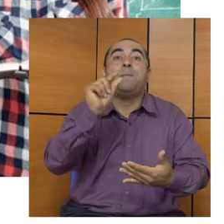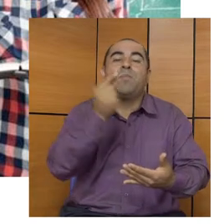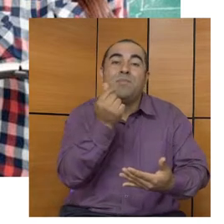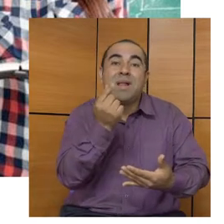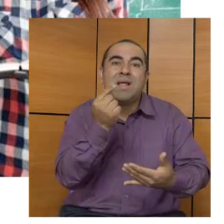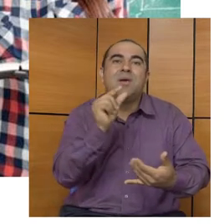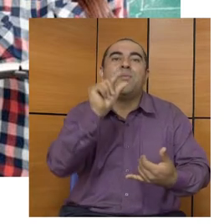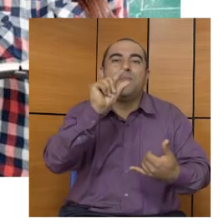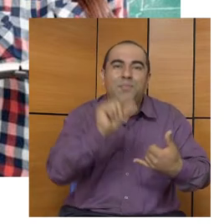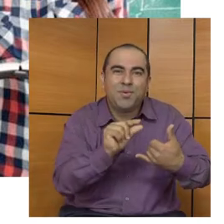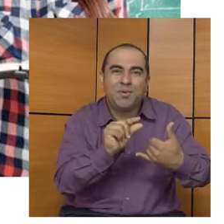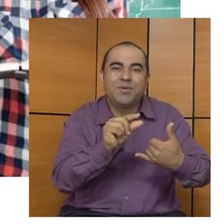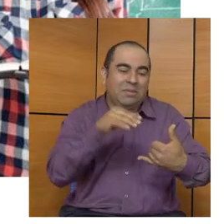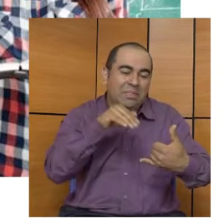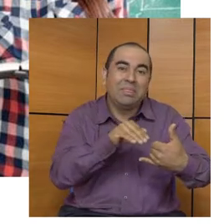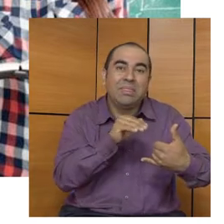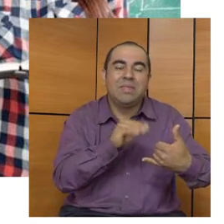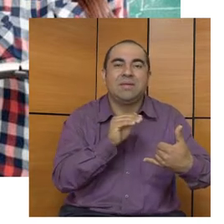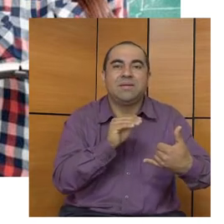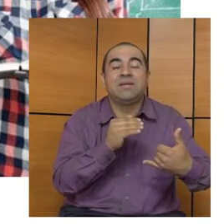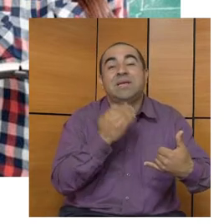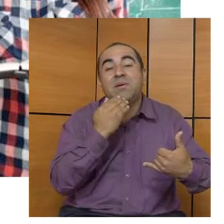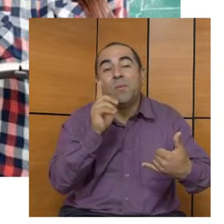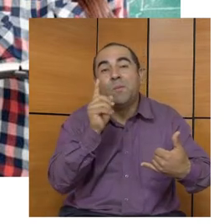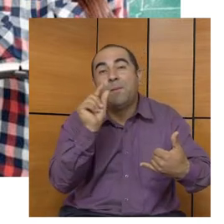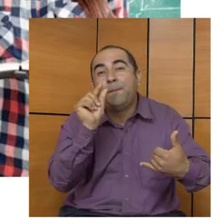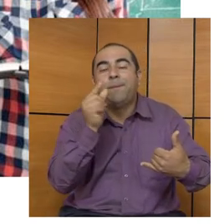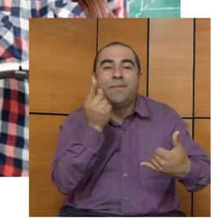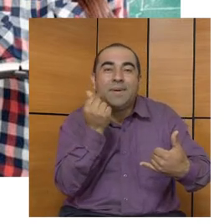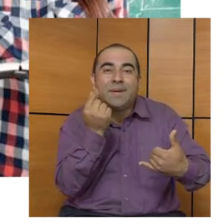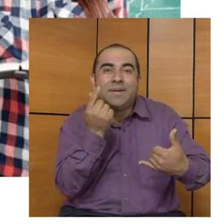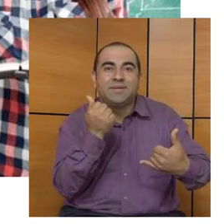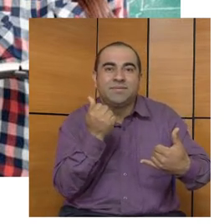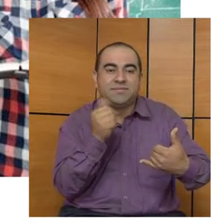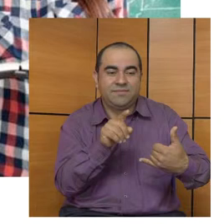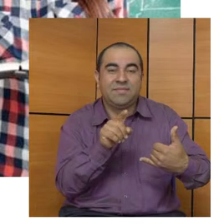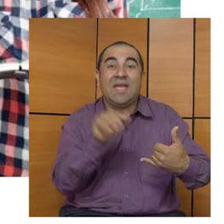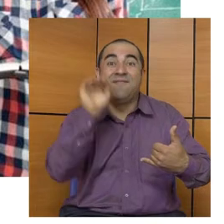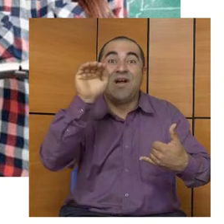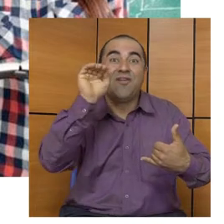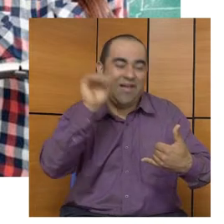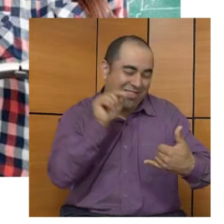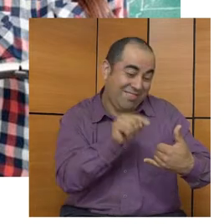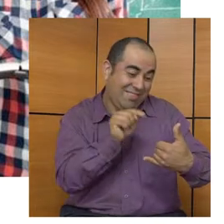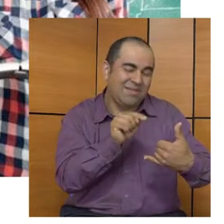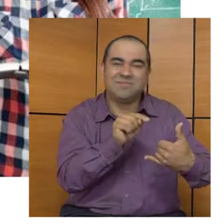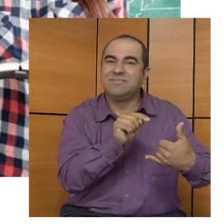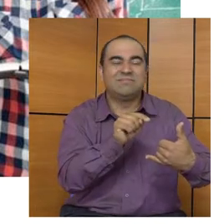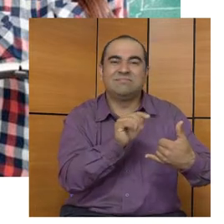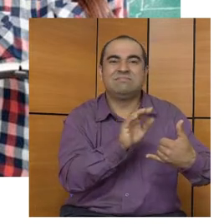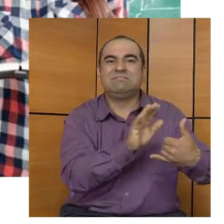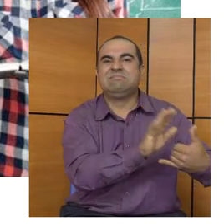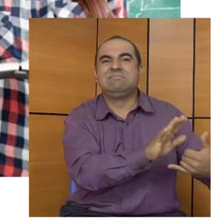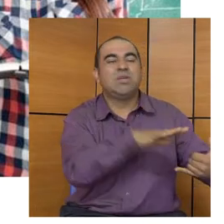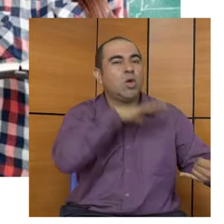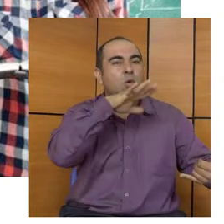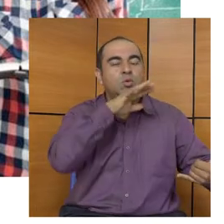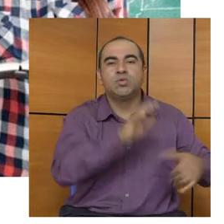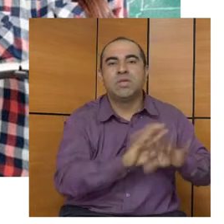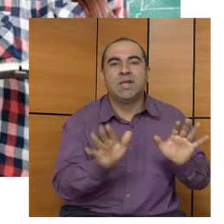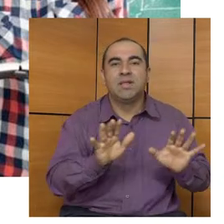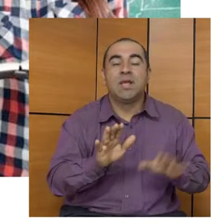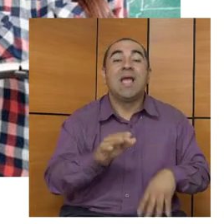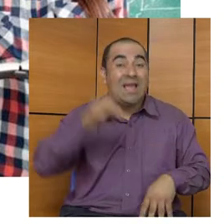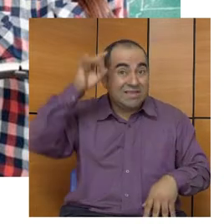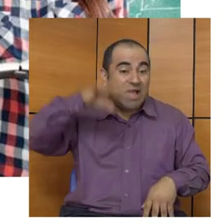ahorrado en el banco y tengan poco que ver con esta banca electrónica. Puede que no tengan ningún problema para